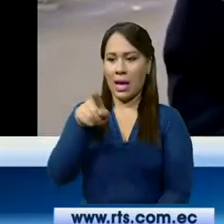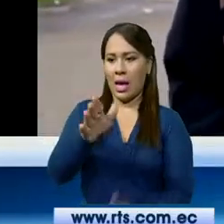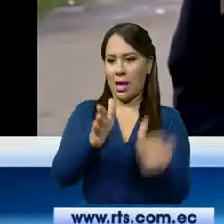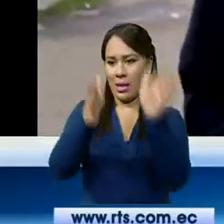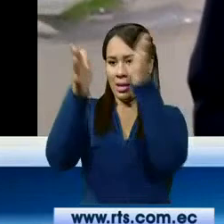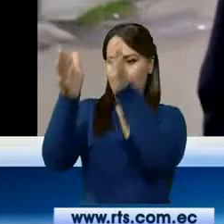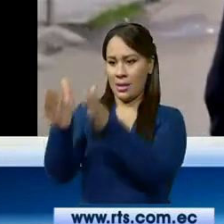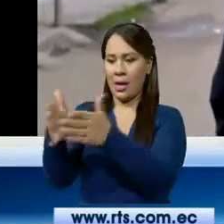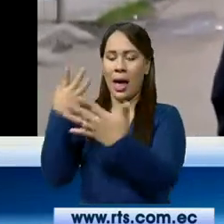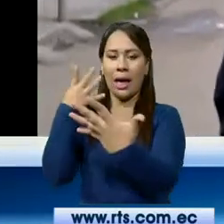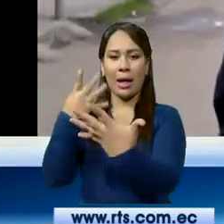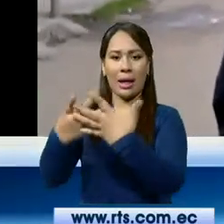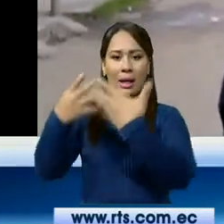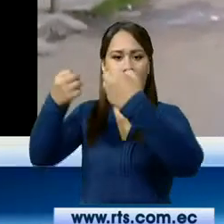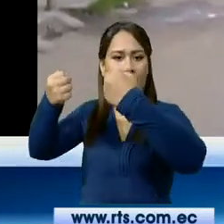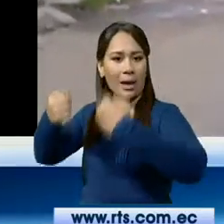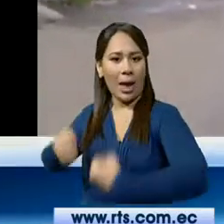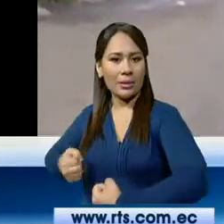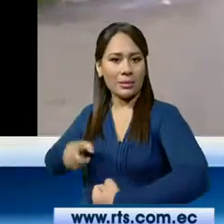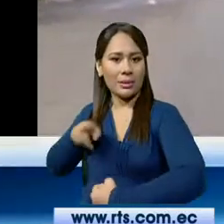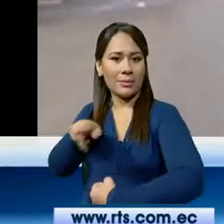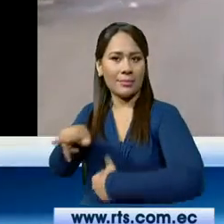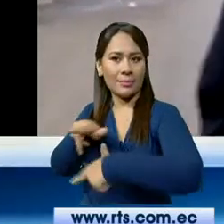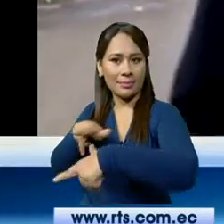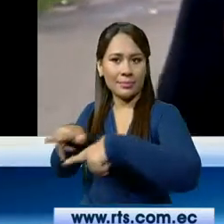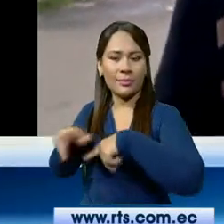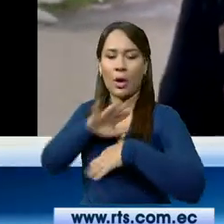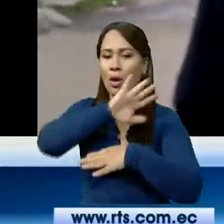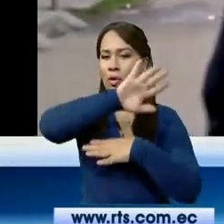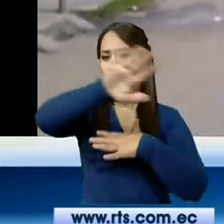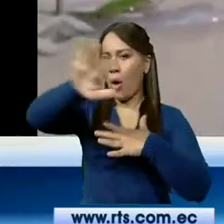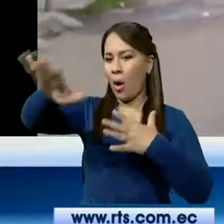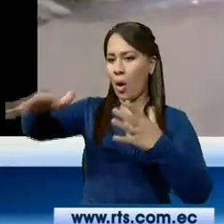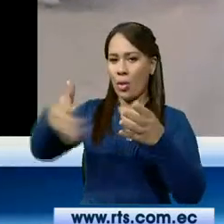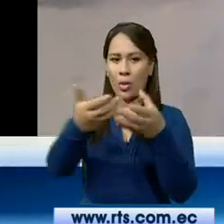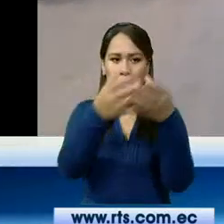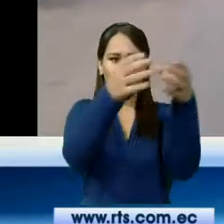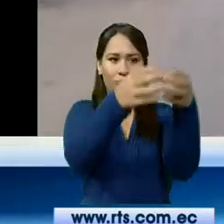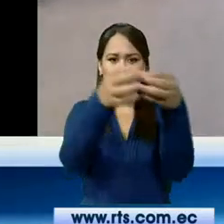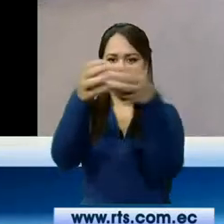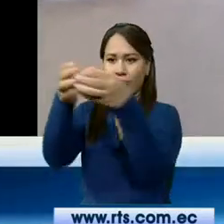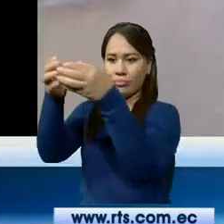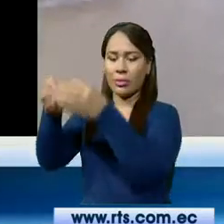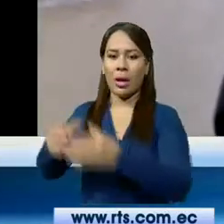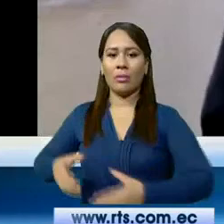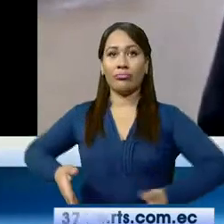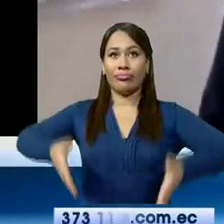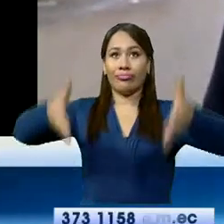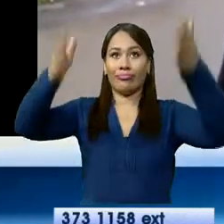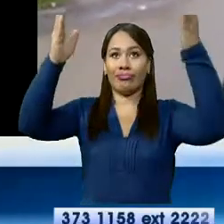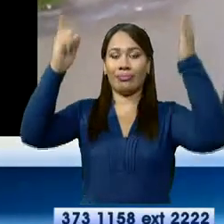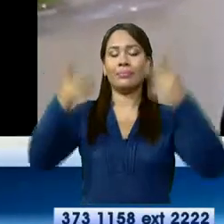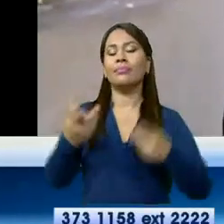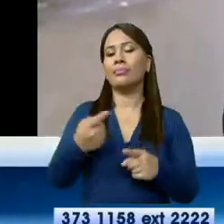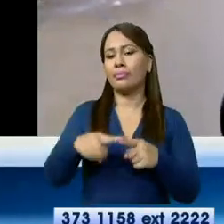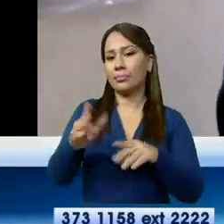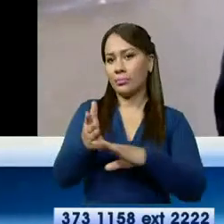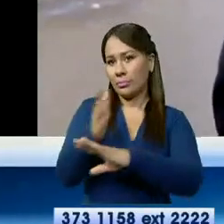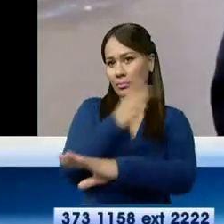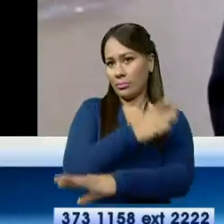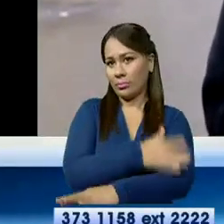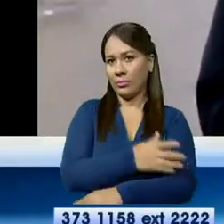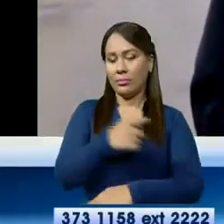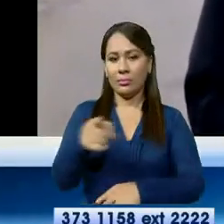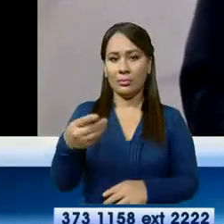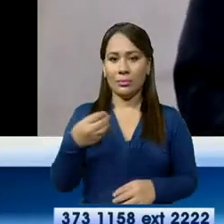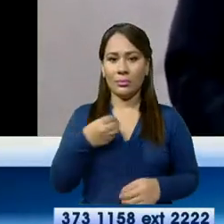los presidiarios que habían aquí, y todo eso funcionó aquí. Pero antes de eso, en la